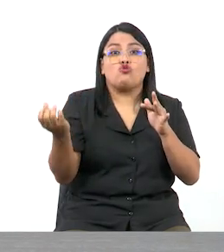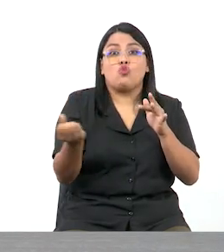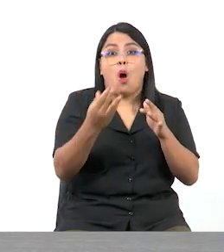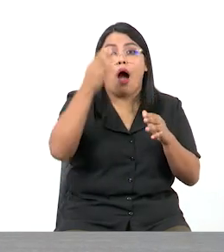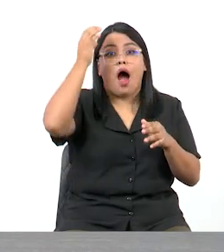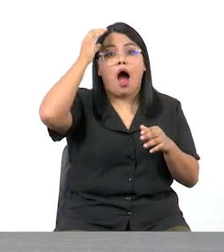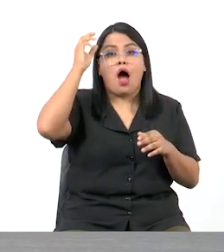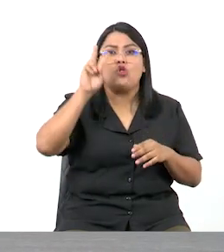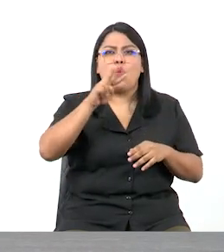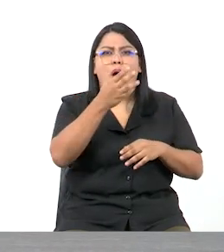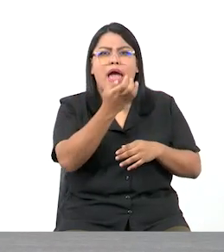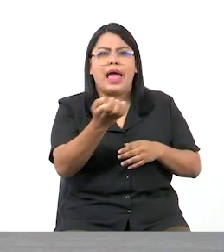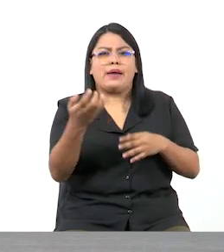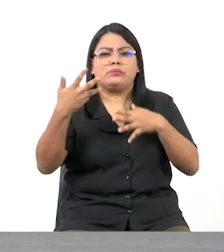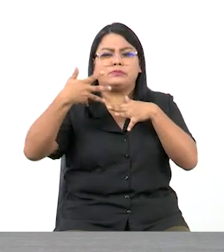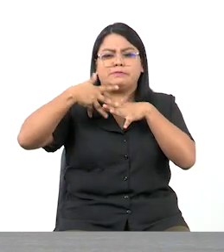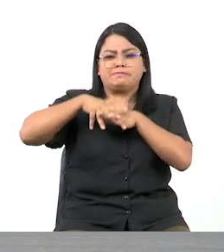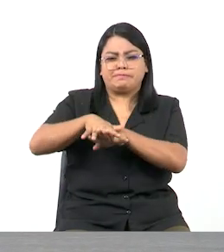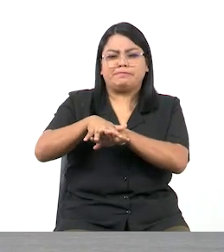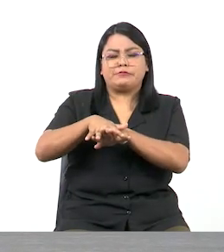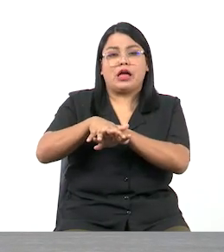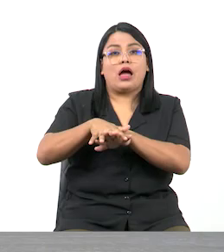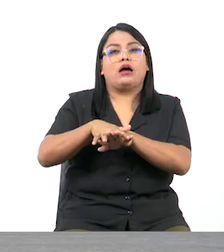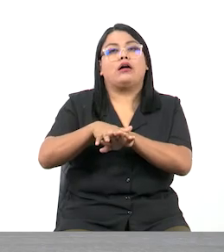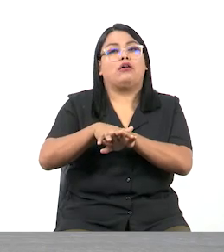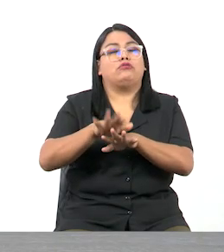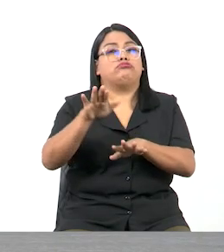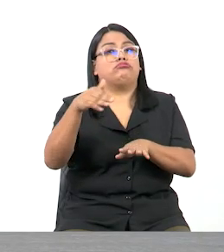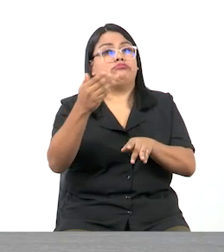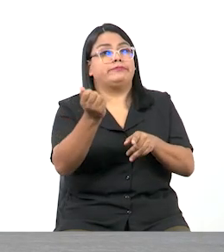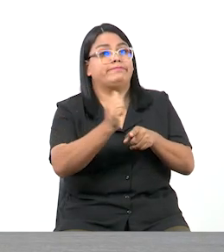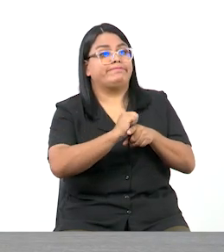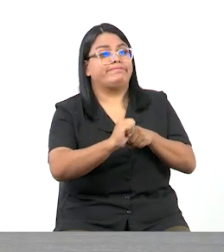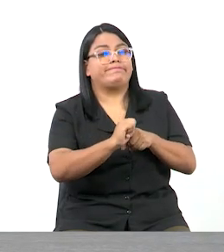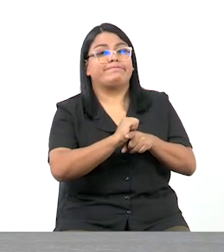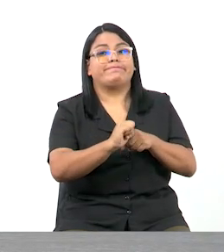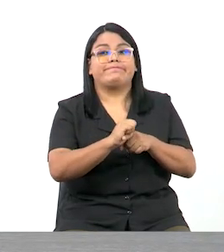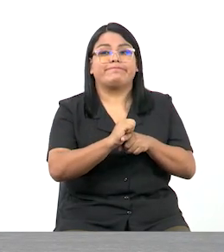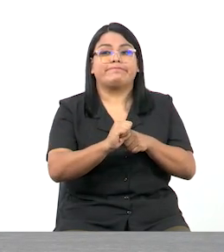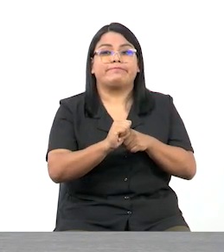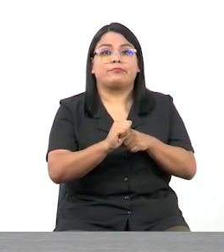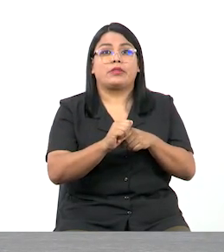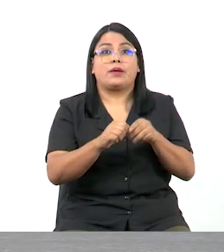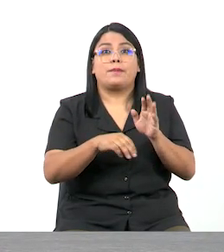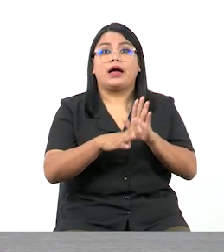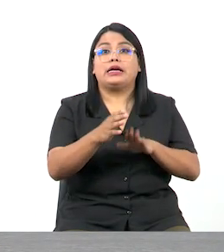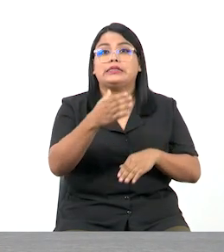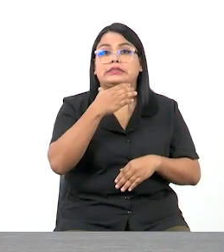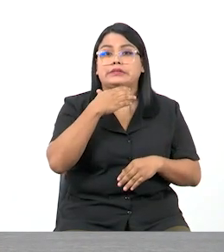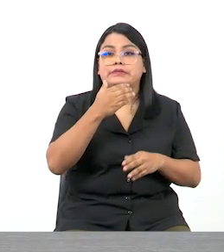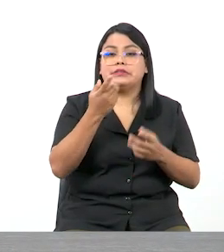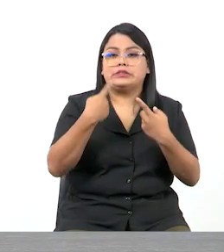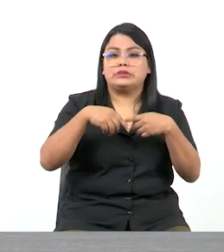ya tenga estos 2 elementos fusionados, los va a poner en práctica quizás en la etapa más